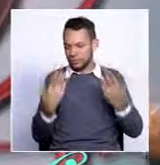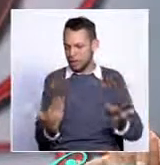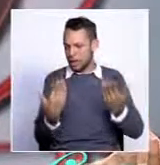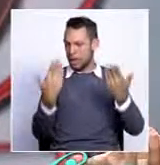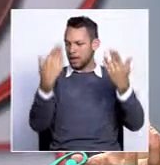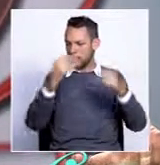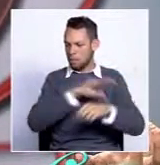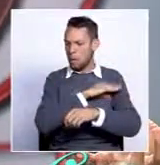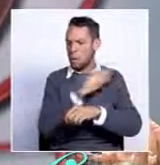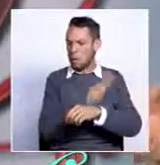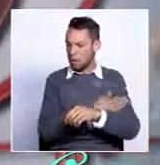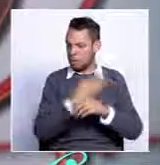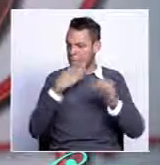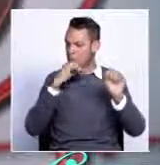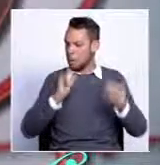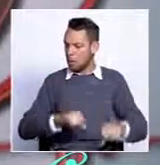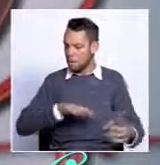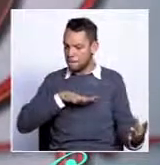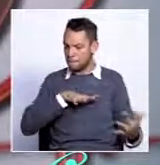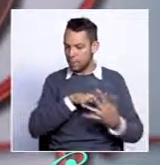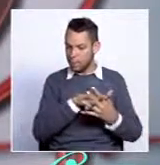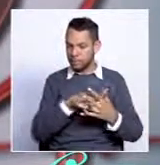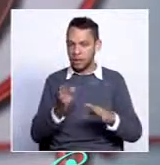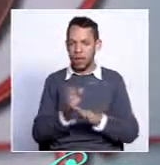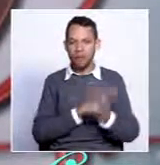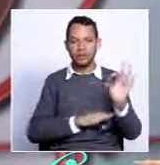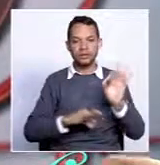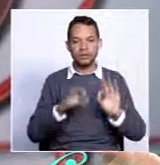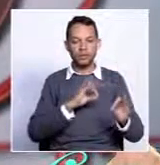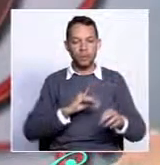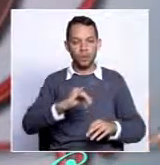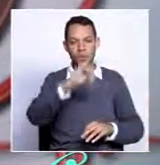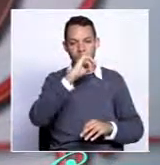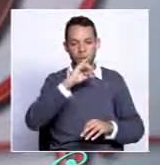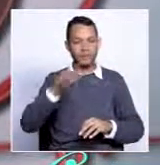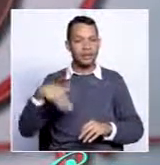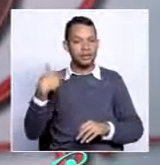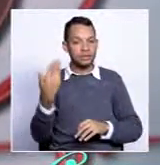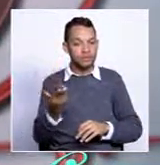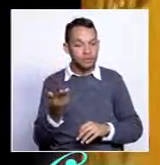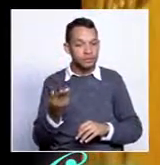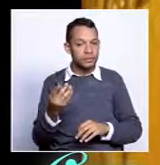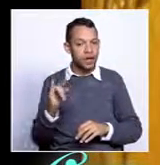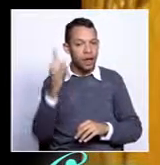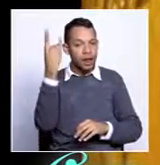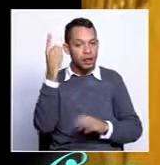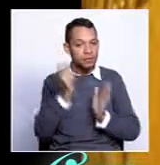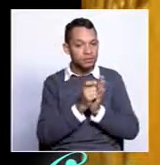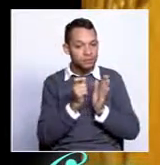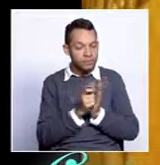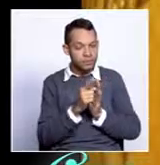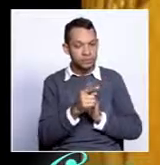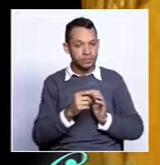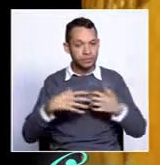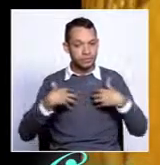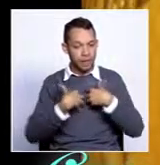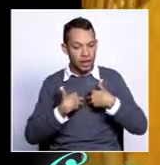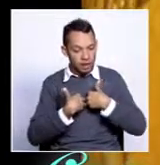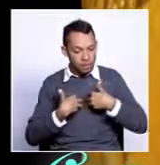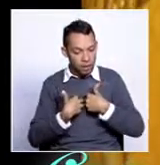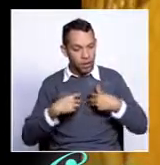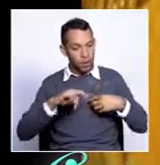campeón y debe ser preparado y tomado pero cuando le echan una grasa de origen animal a esa grasa